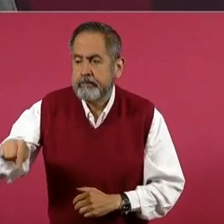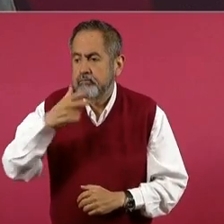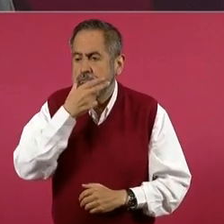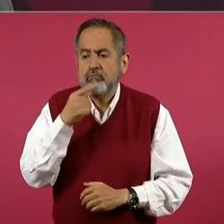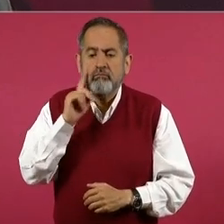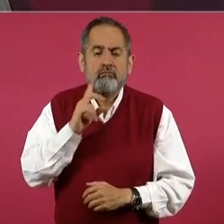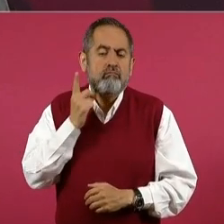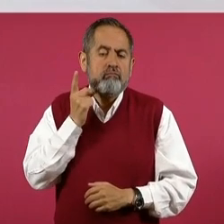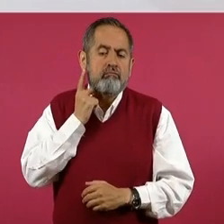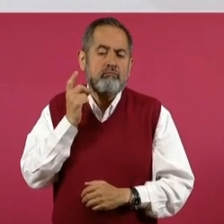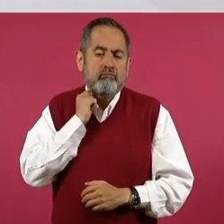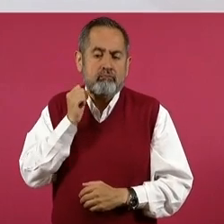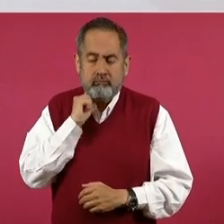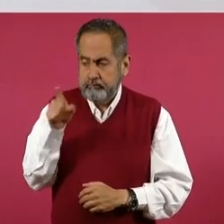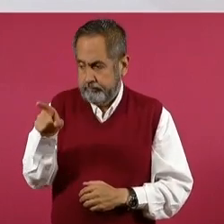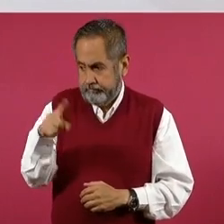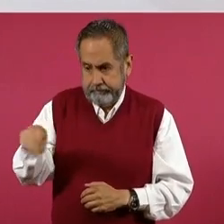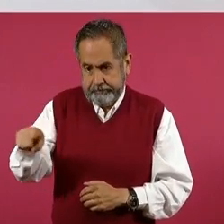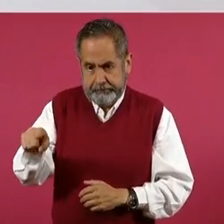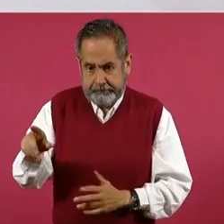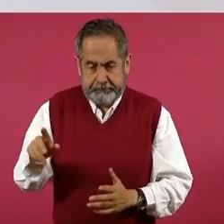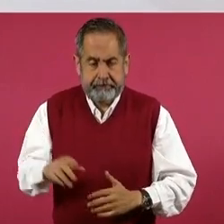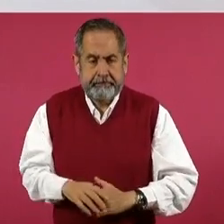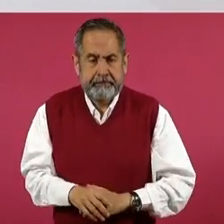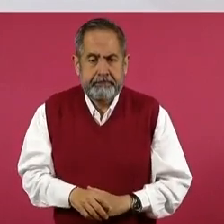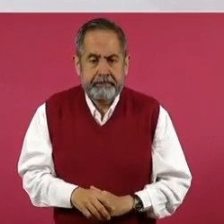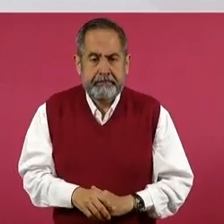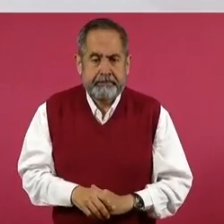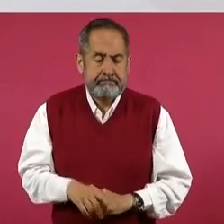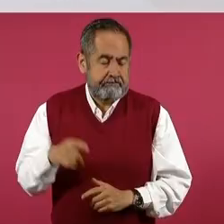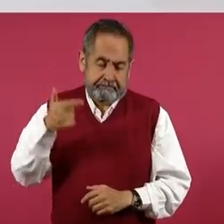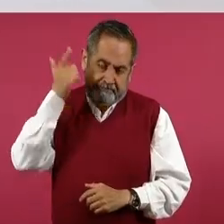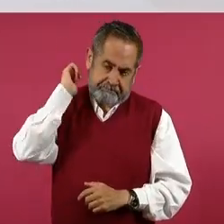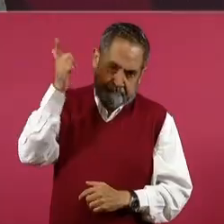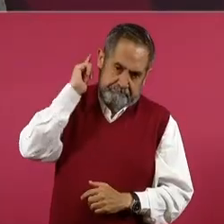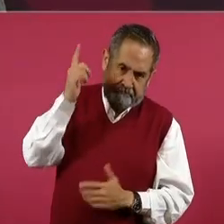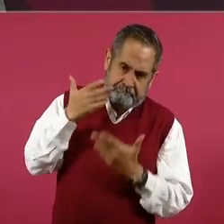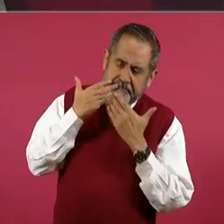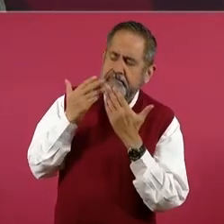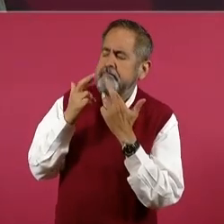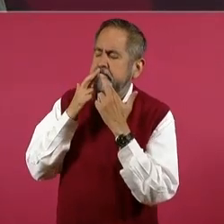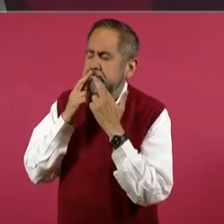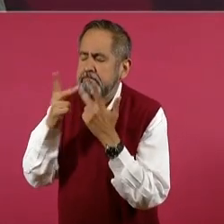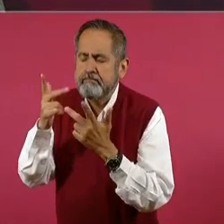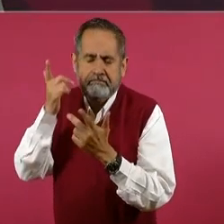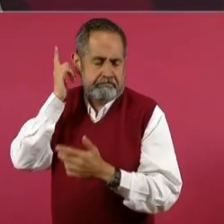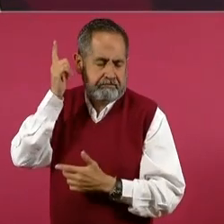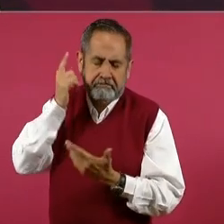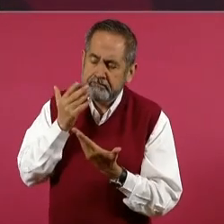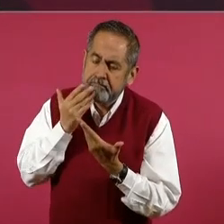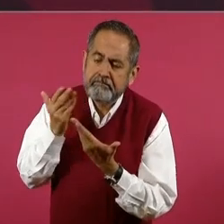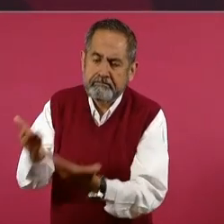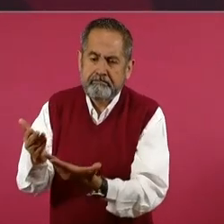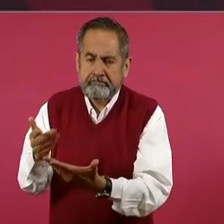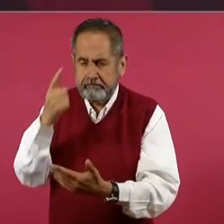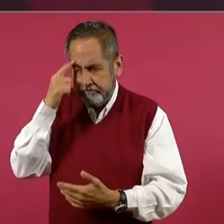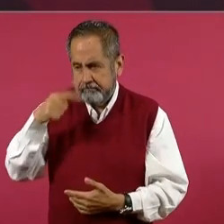legisladoras, legisladores. Y les deseo lo mejor,